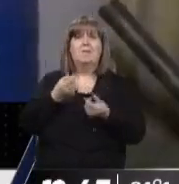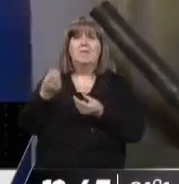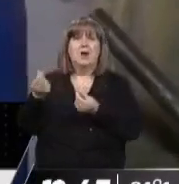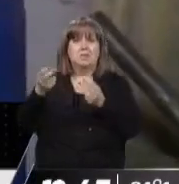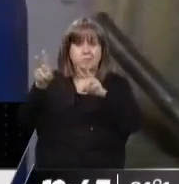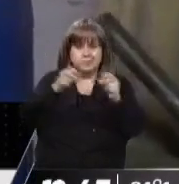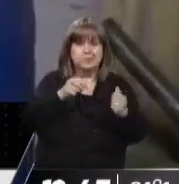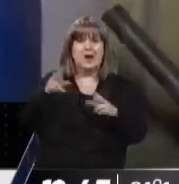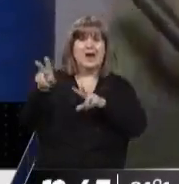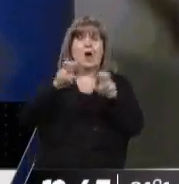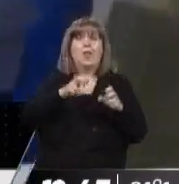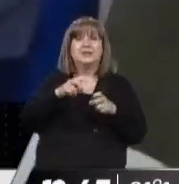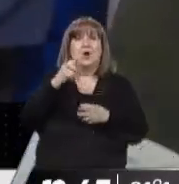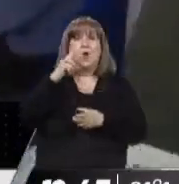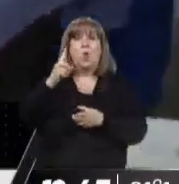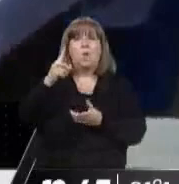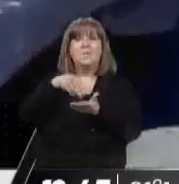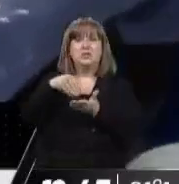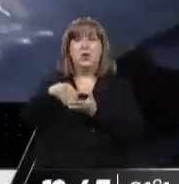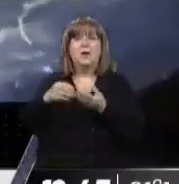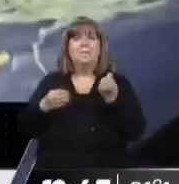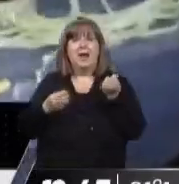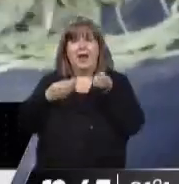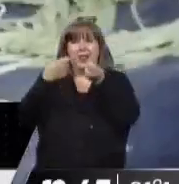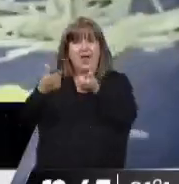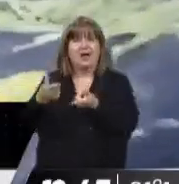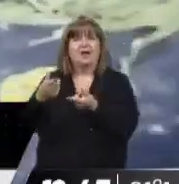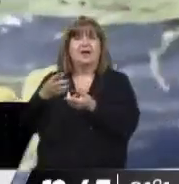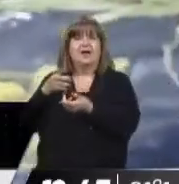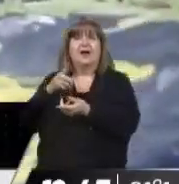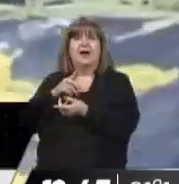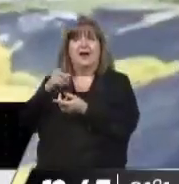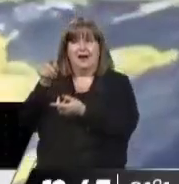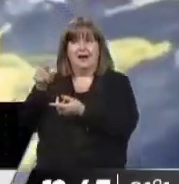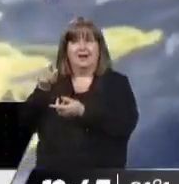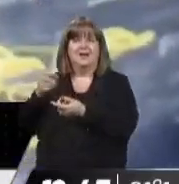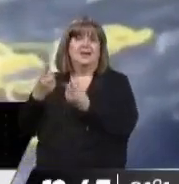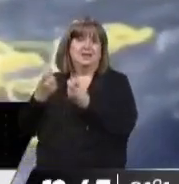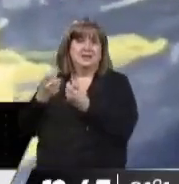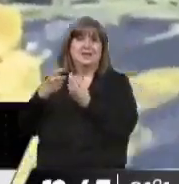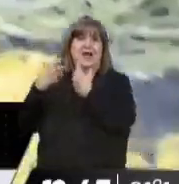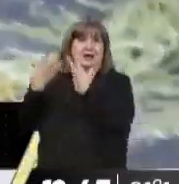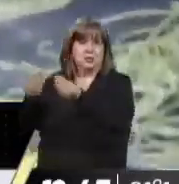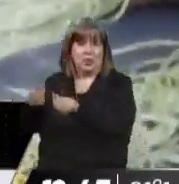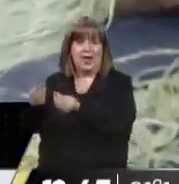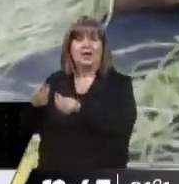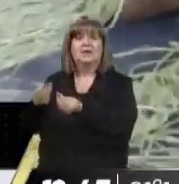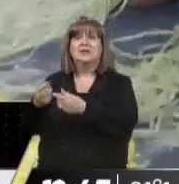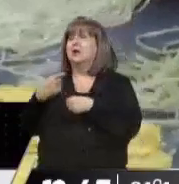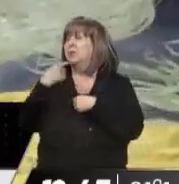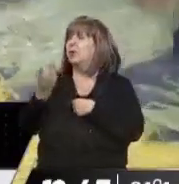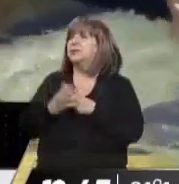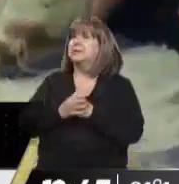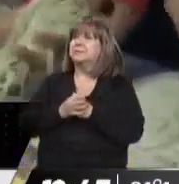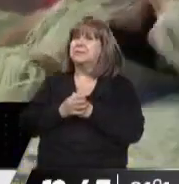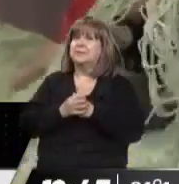del amor que le está poniendo Hornerito, pero quiero que me cuentes, mientras vemos a la gente cocinando, estuvo